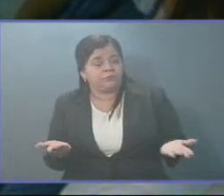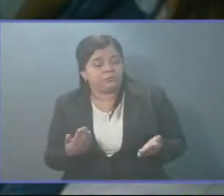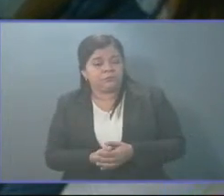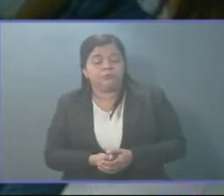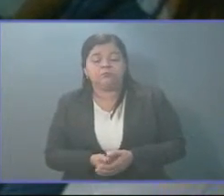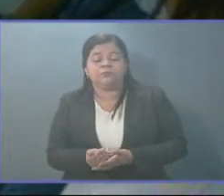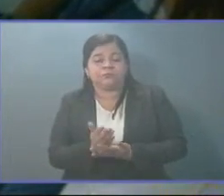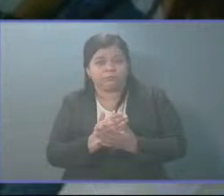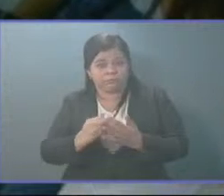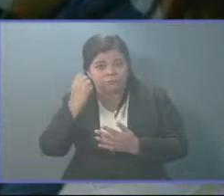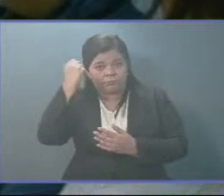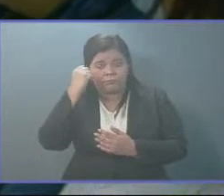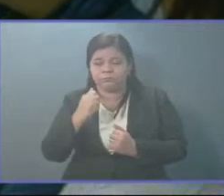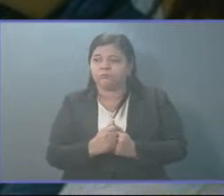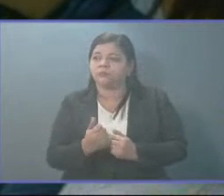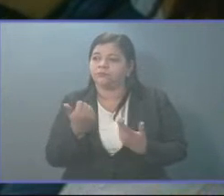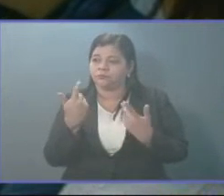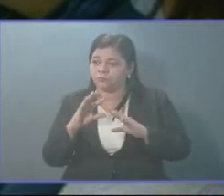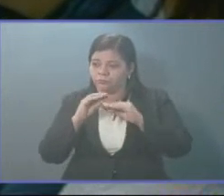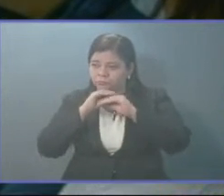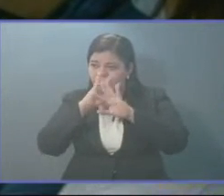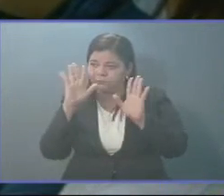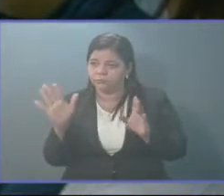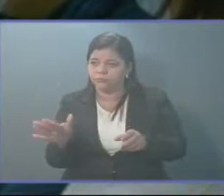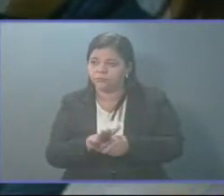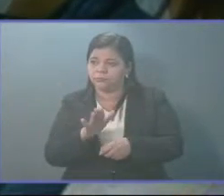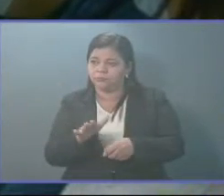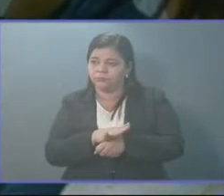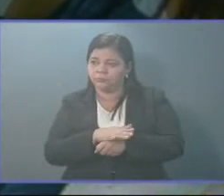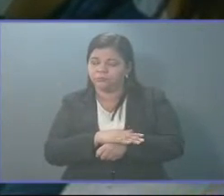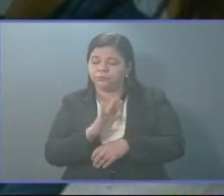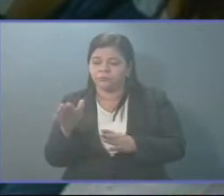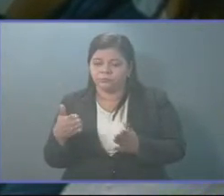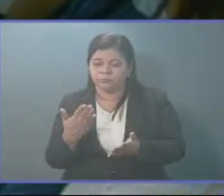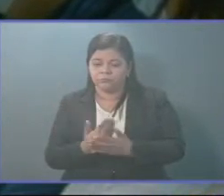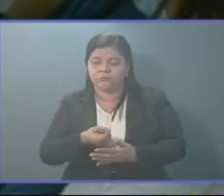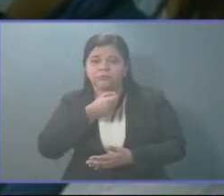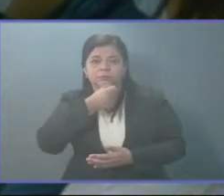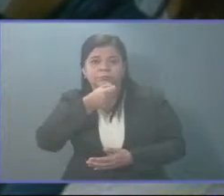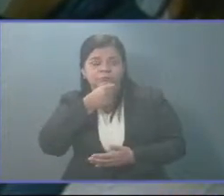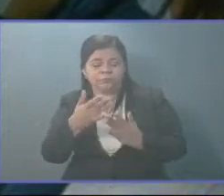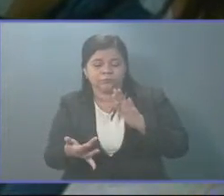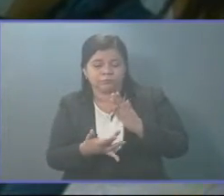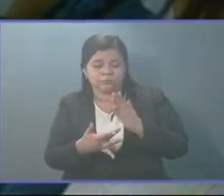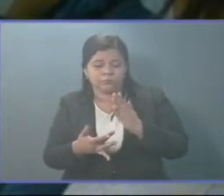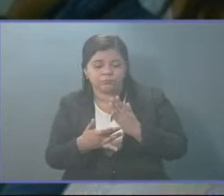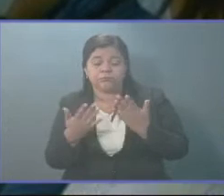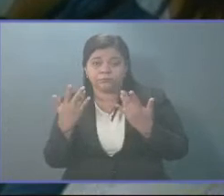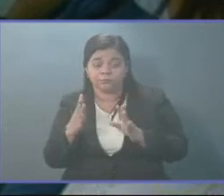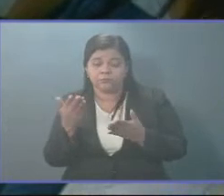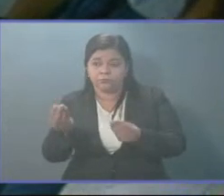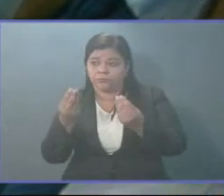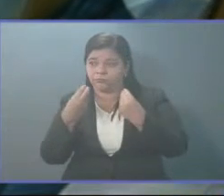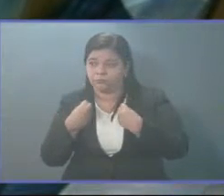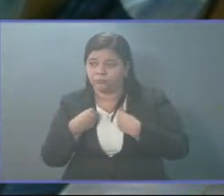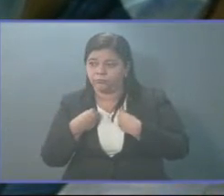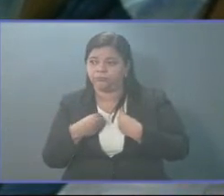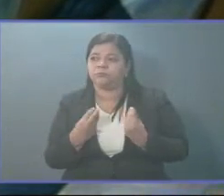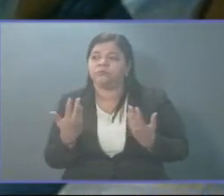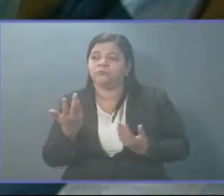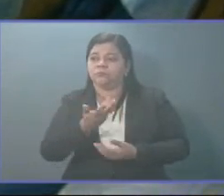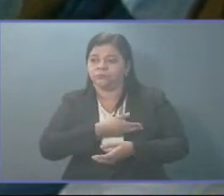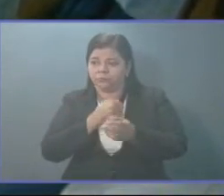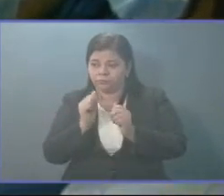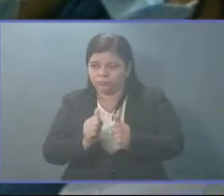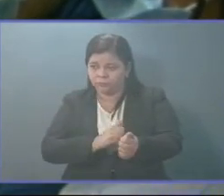es importante, y tener la claridad suficiente con la información técnica que nos van a proporcionar para